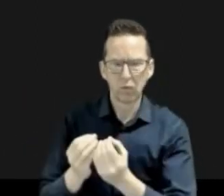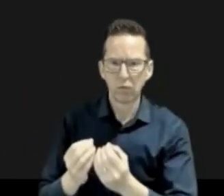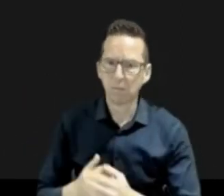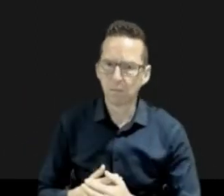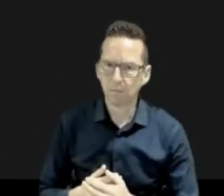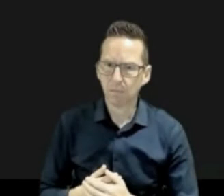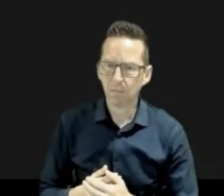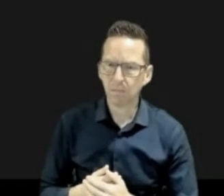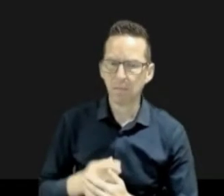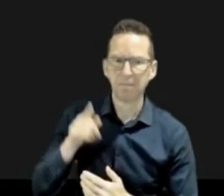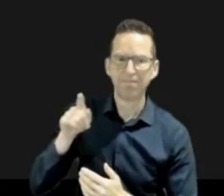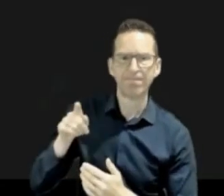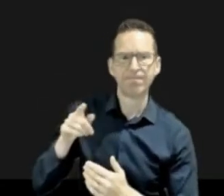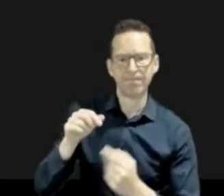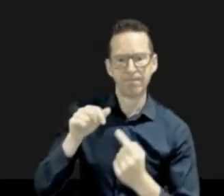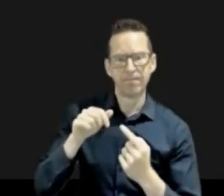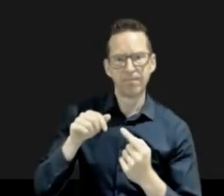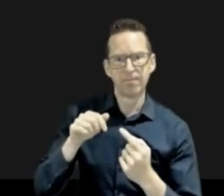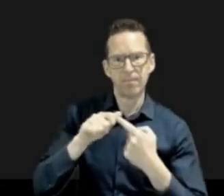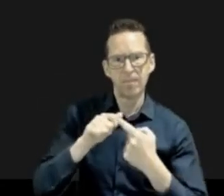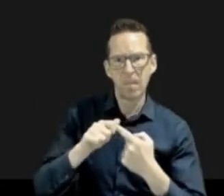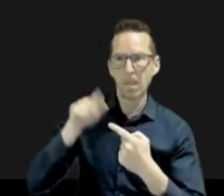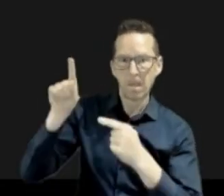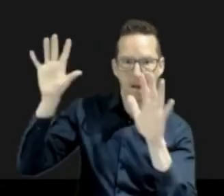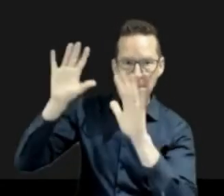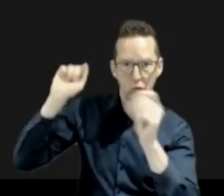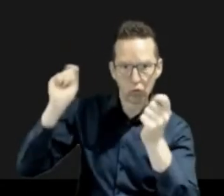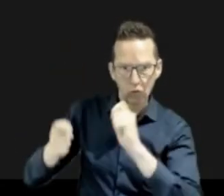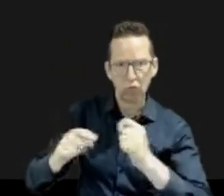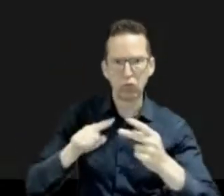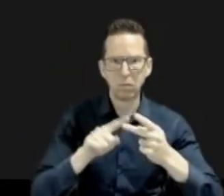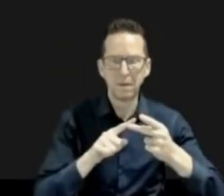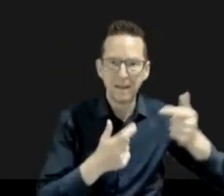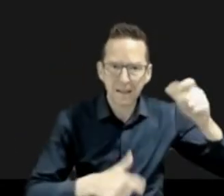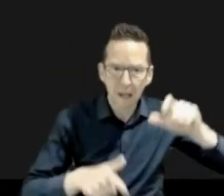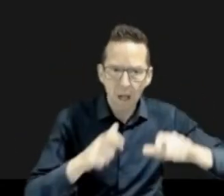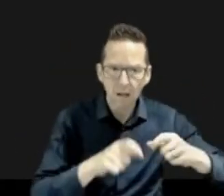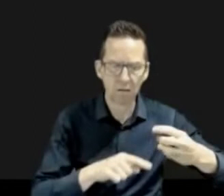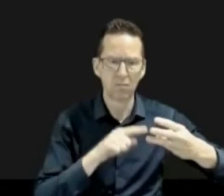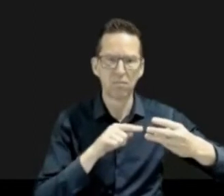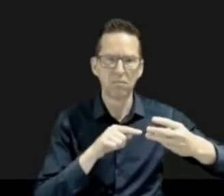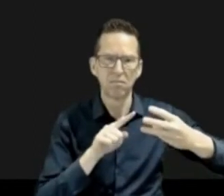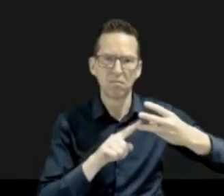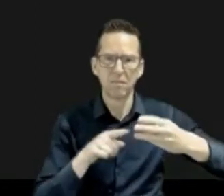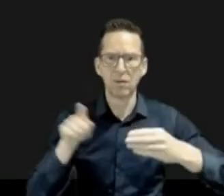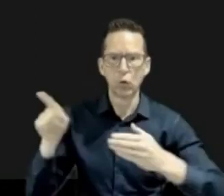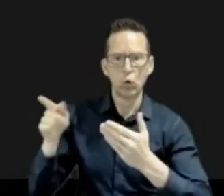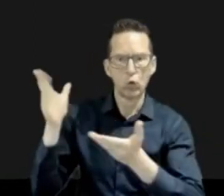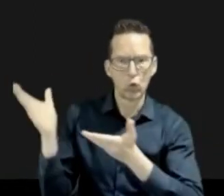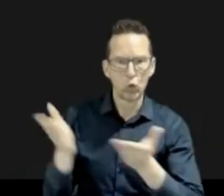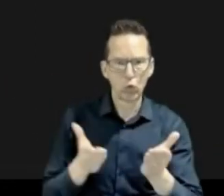y otro también muy importante que es cooperación y asociaciones